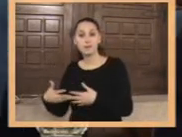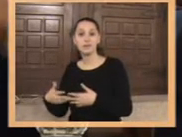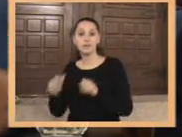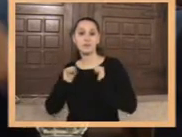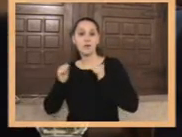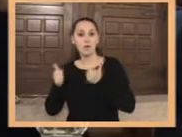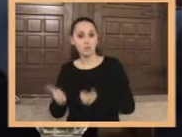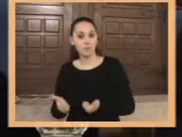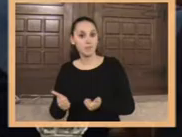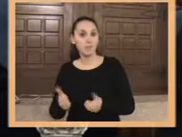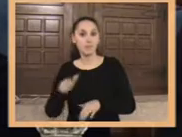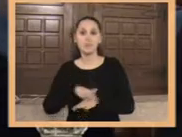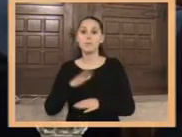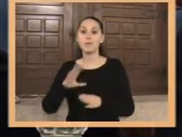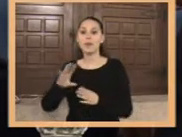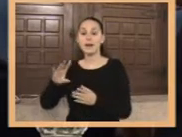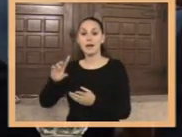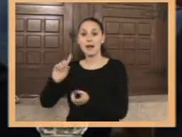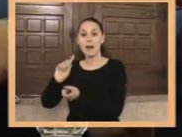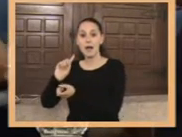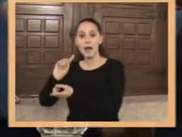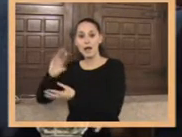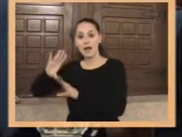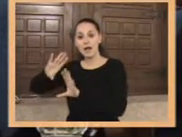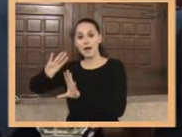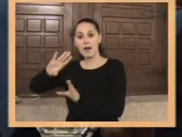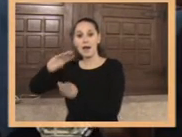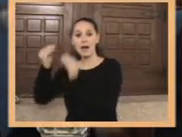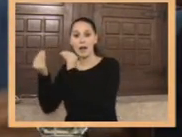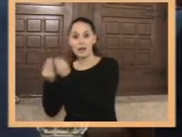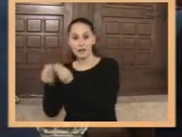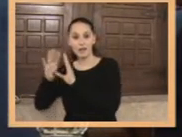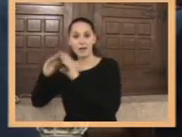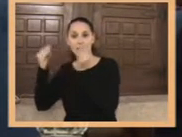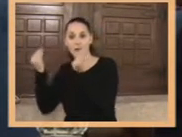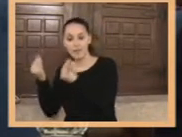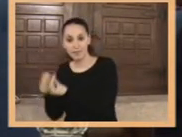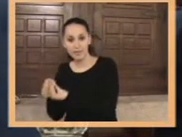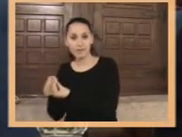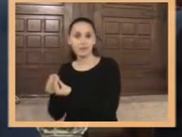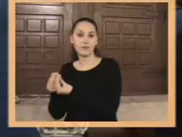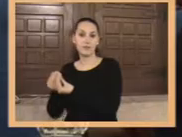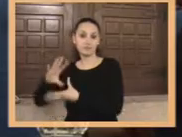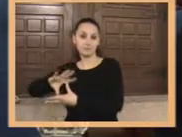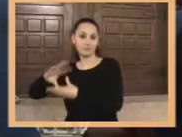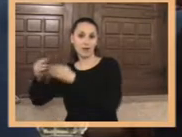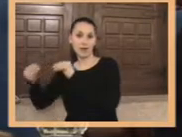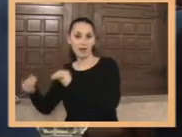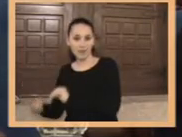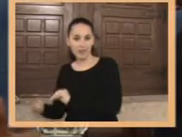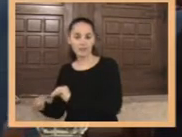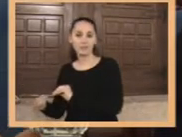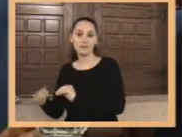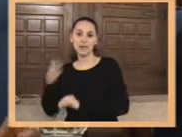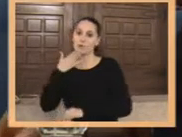de un proyecto de adecuación como ludoteca, nunca como centro infantil, porque para eso sí que no lo cumple, y poder seguir utilizando esas instalaciones pues